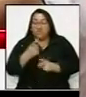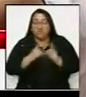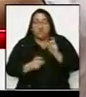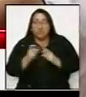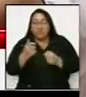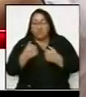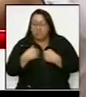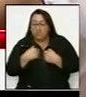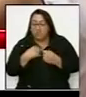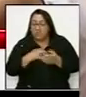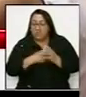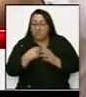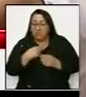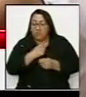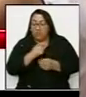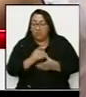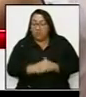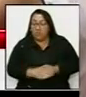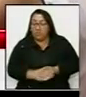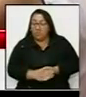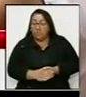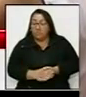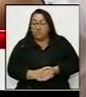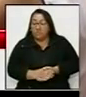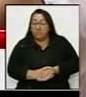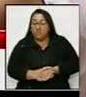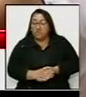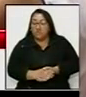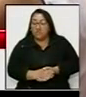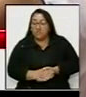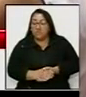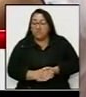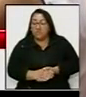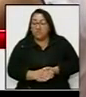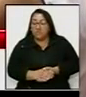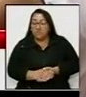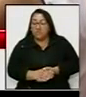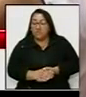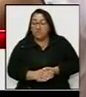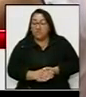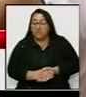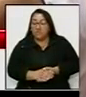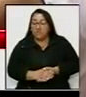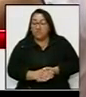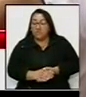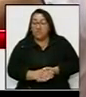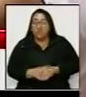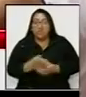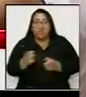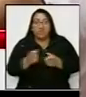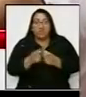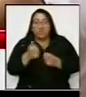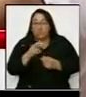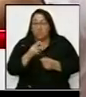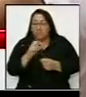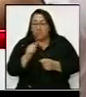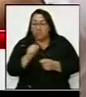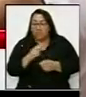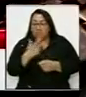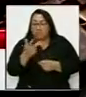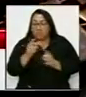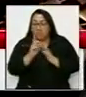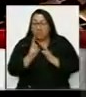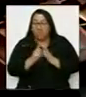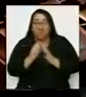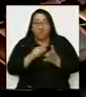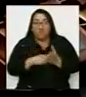tienen denuncias de agresión a la mujer tampoco se ha tomado en cuenta. Congresista Aramayo, en la tercera